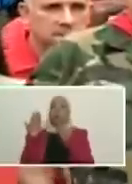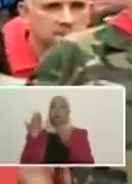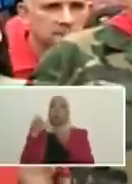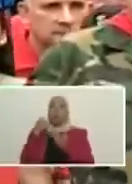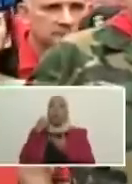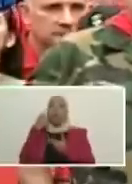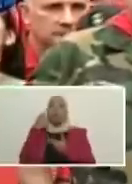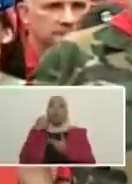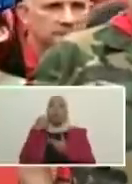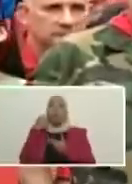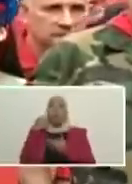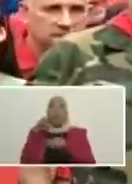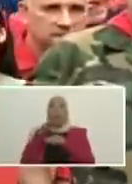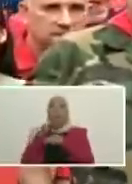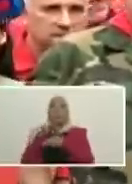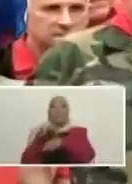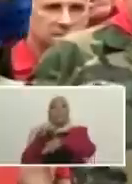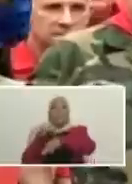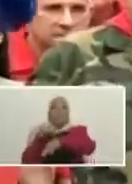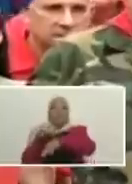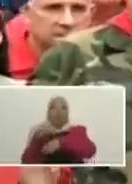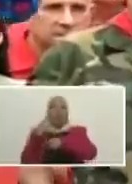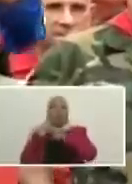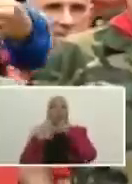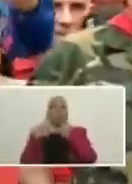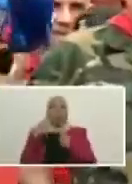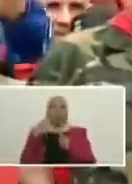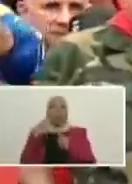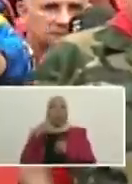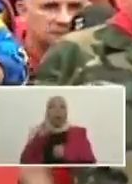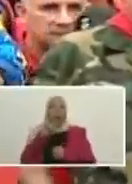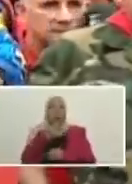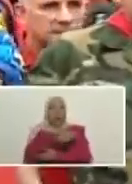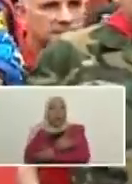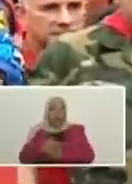mestizo que tenemos aquí, lleva sangre indígena.